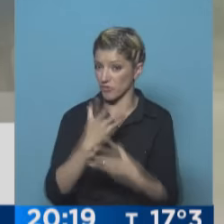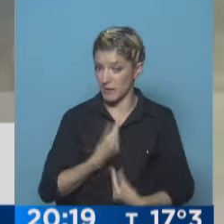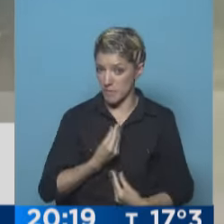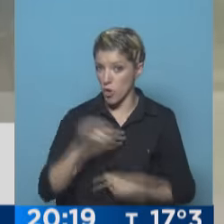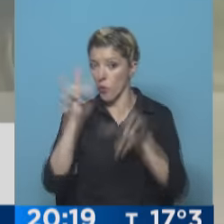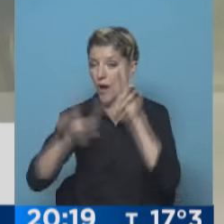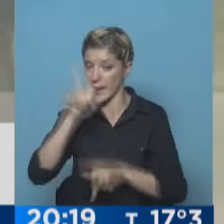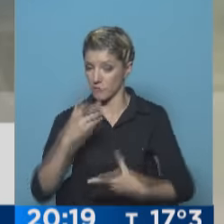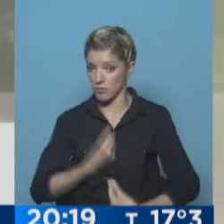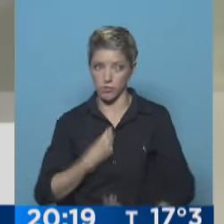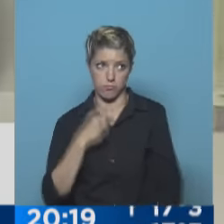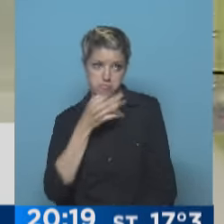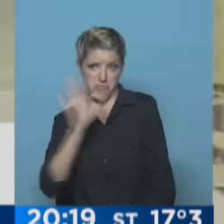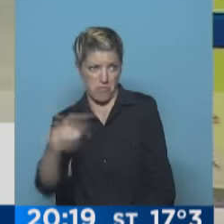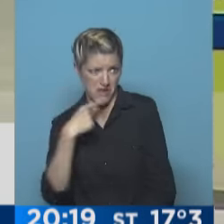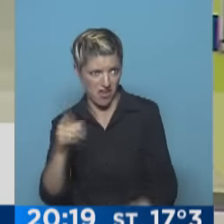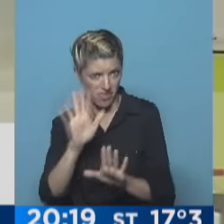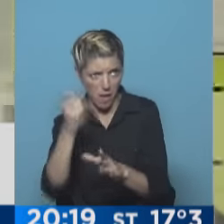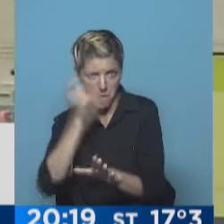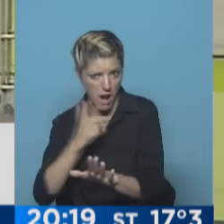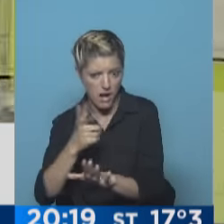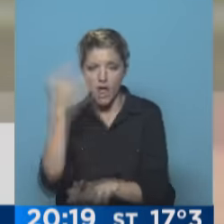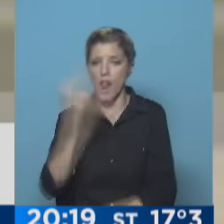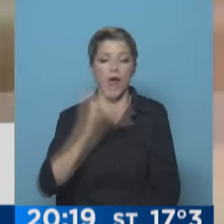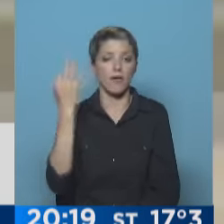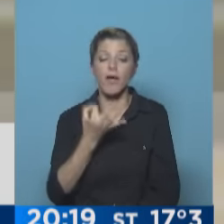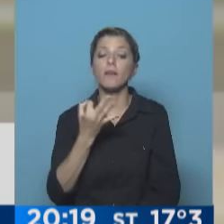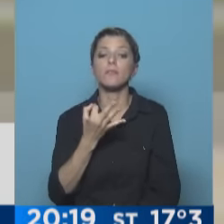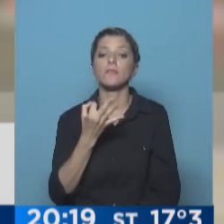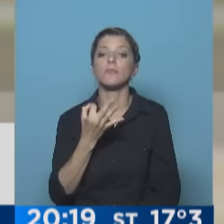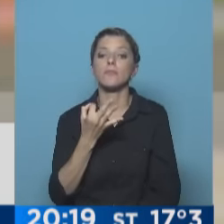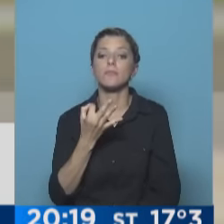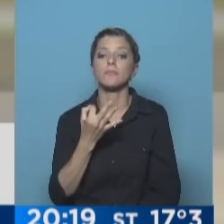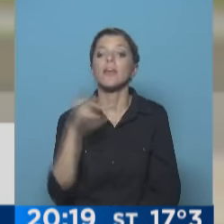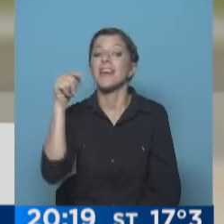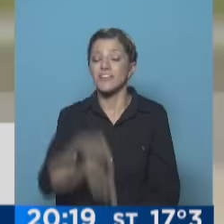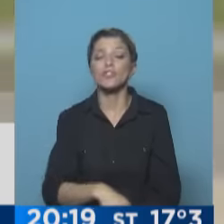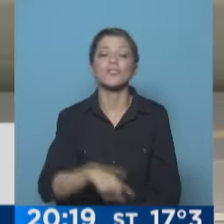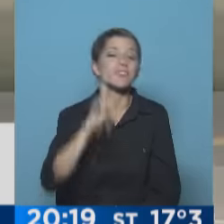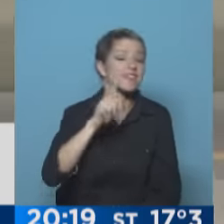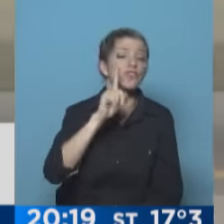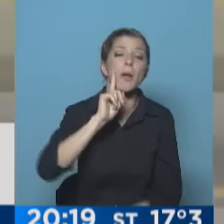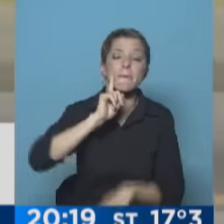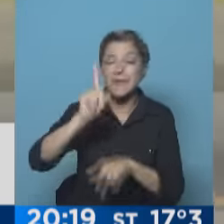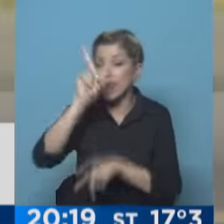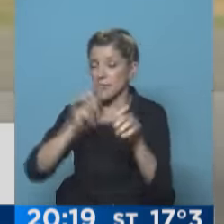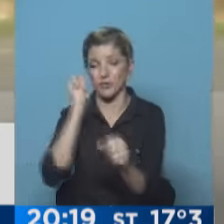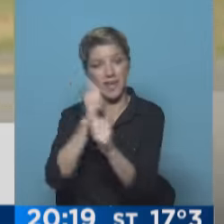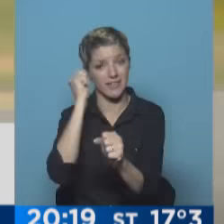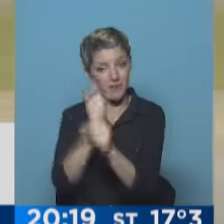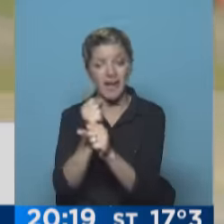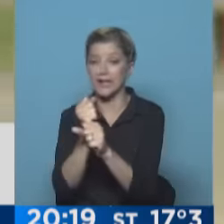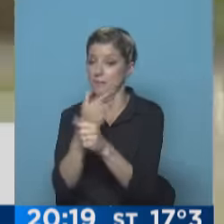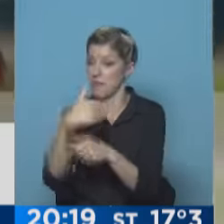Está bien, que diga lo que quiera. La verdad es que el modelo de cielos abiertos son cientos de miles de puestos de trabajo que se van a perder